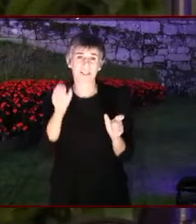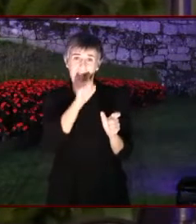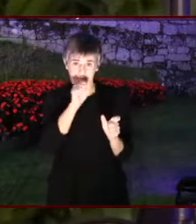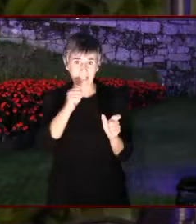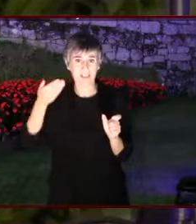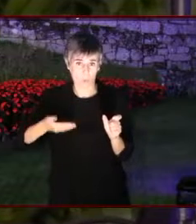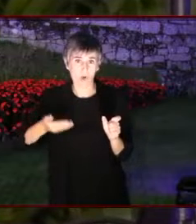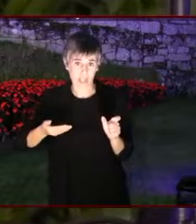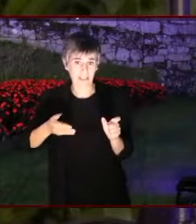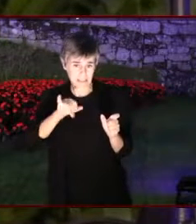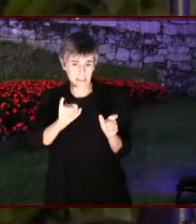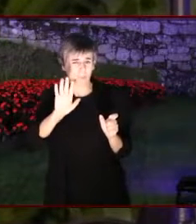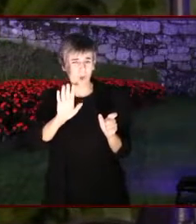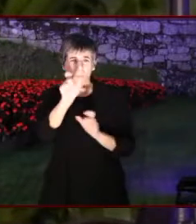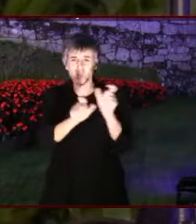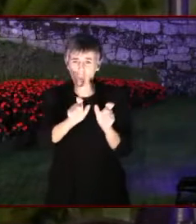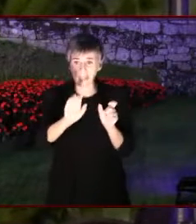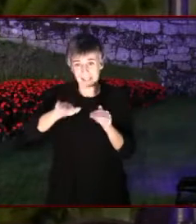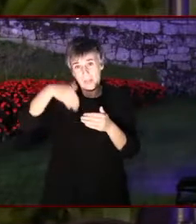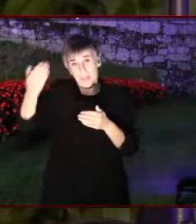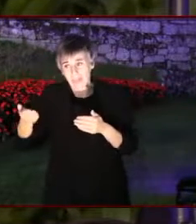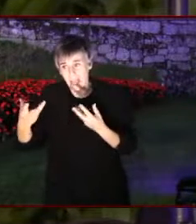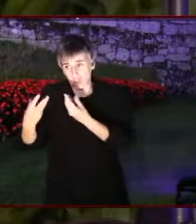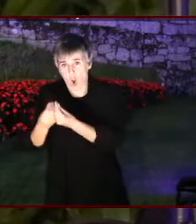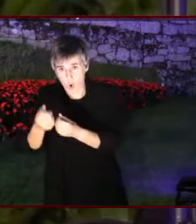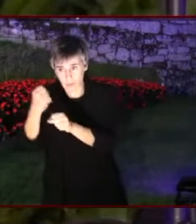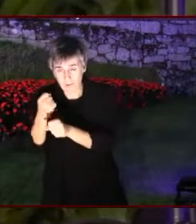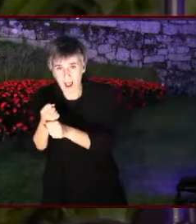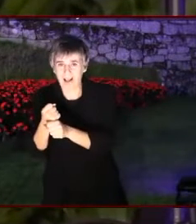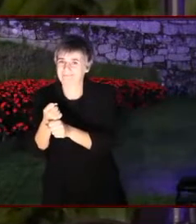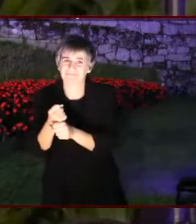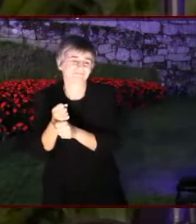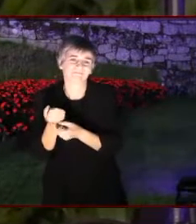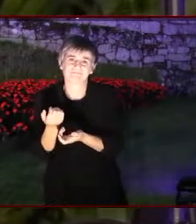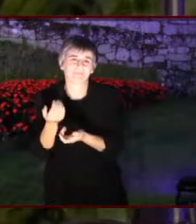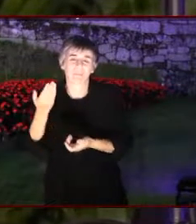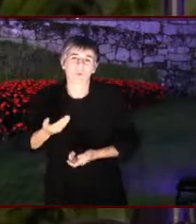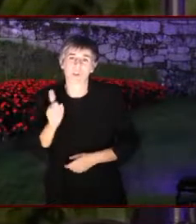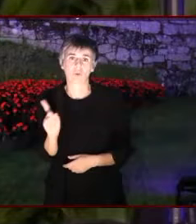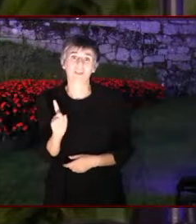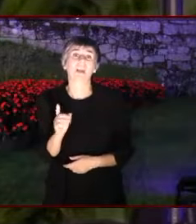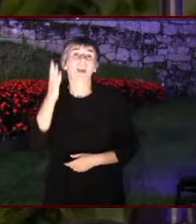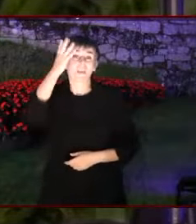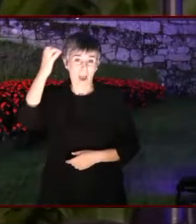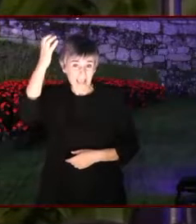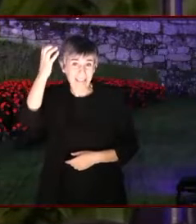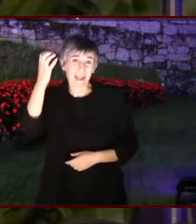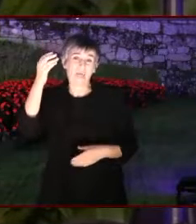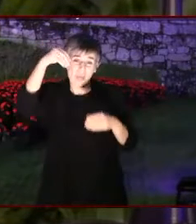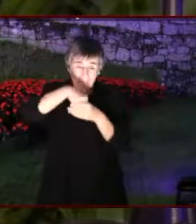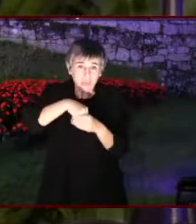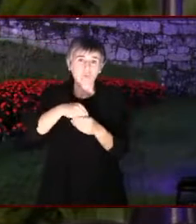xente que está detrás. Xa de por sí é moi difícil, imaginadevos para a muller, ¿no? Creo que